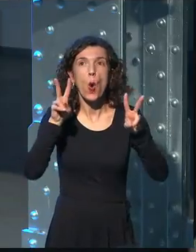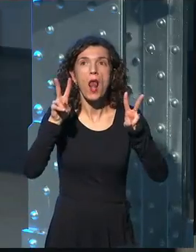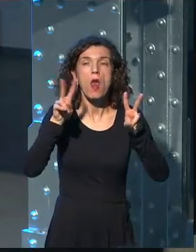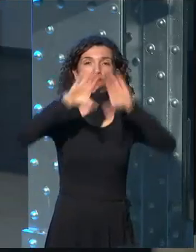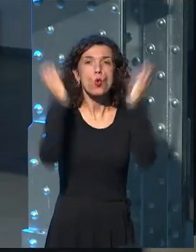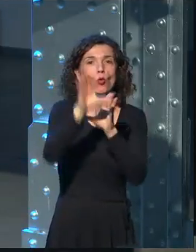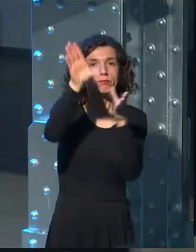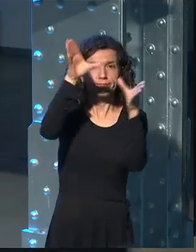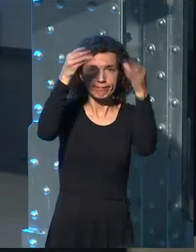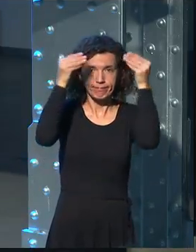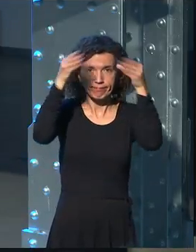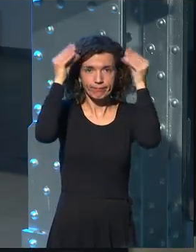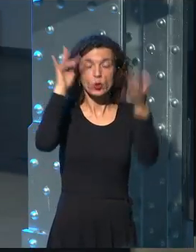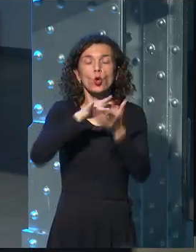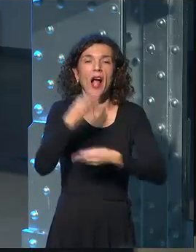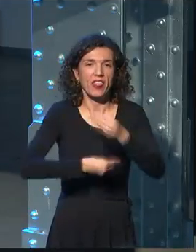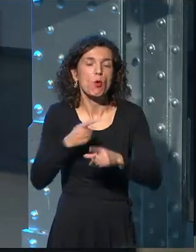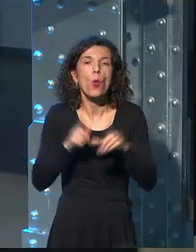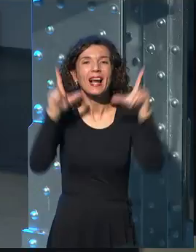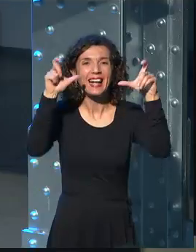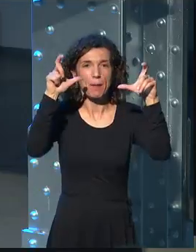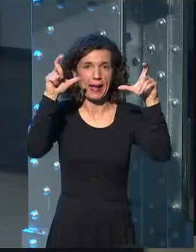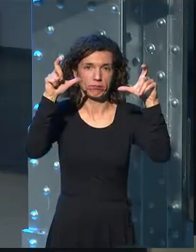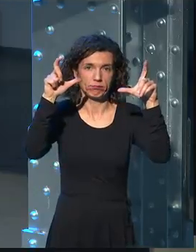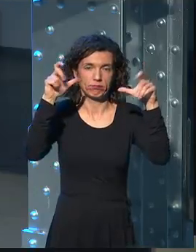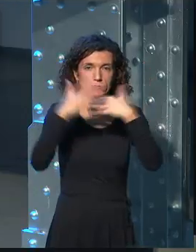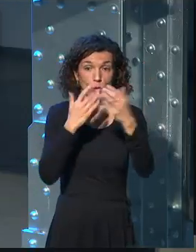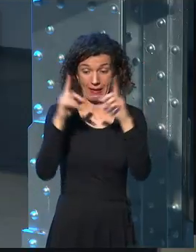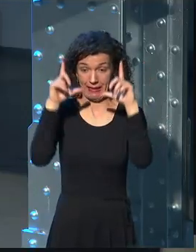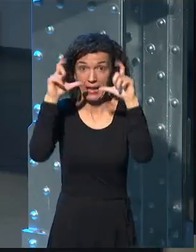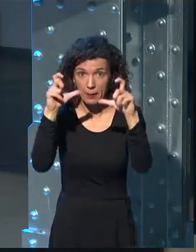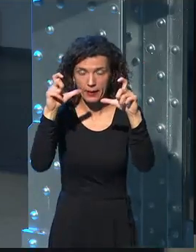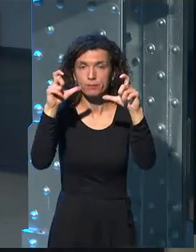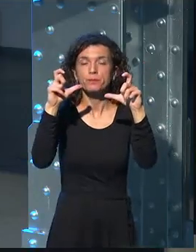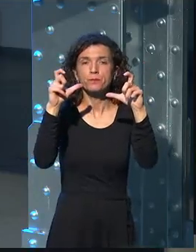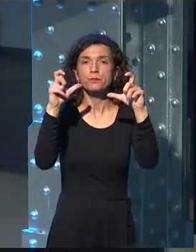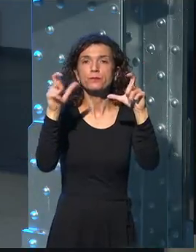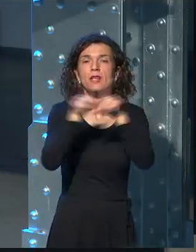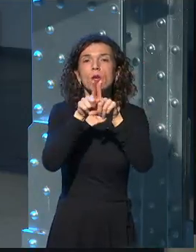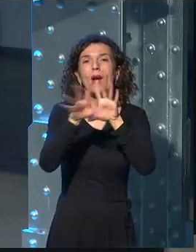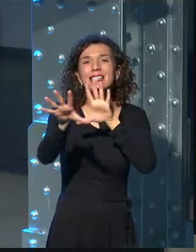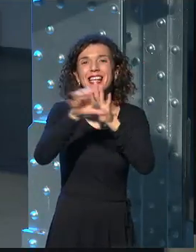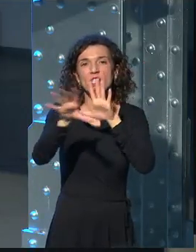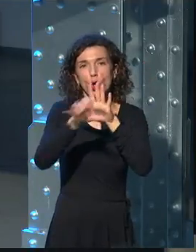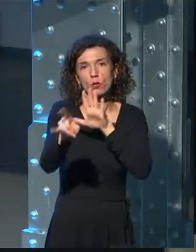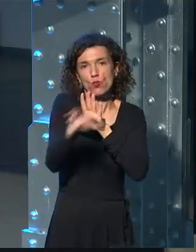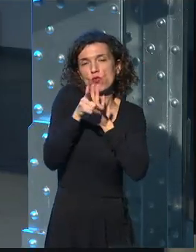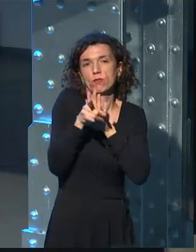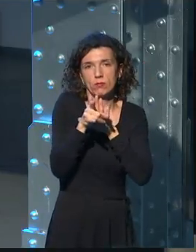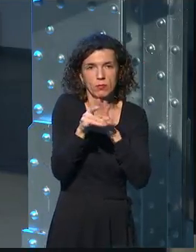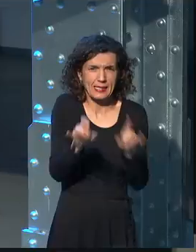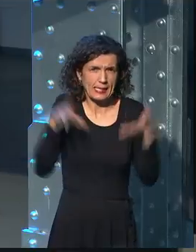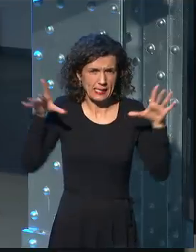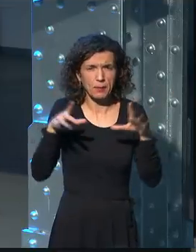del mundo. Entonces, pensad en lo que hacemos con una cámara. Tenemos una cámara, esta cámara la dotamos del sensor más sensible